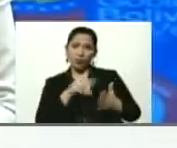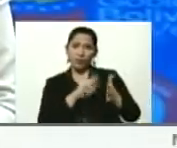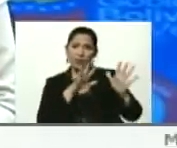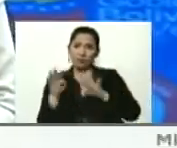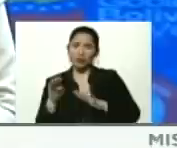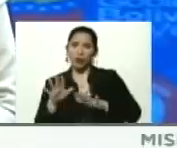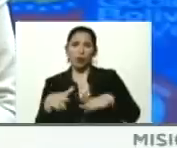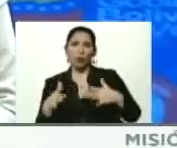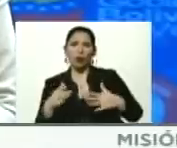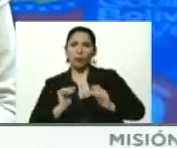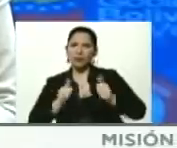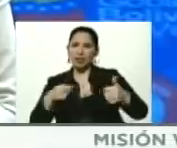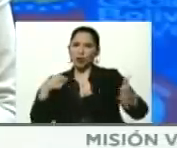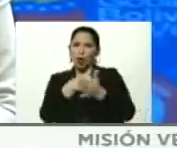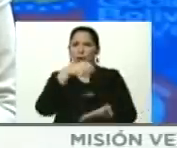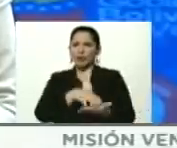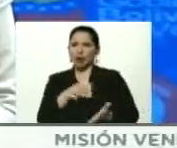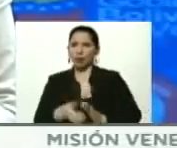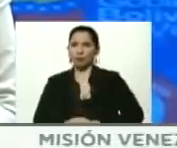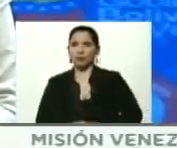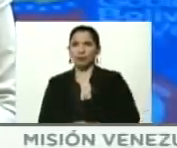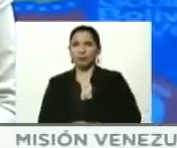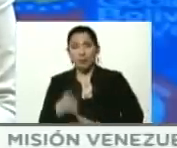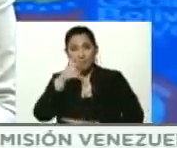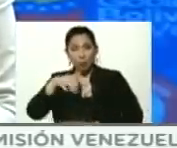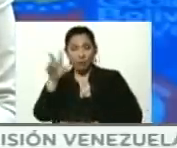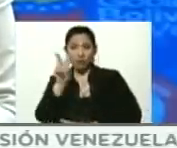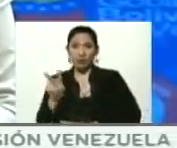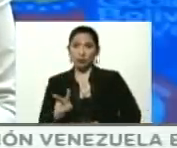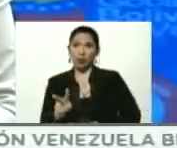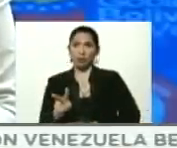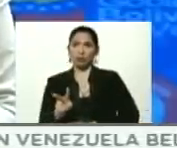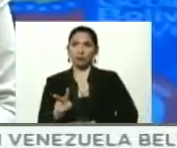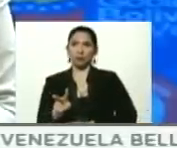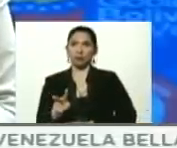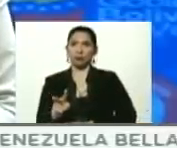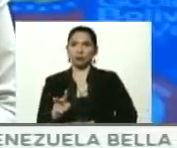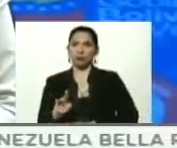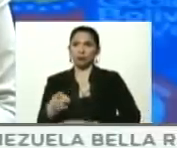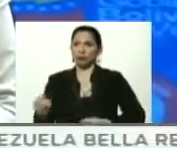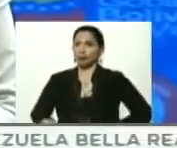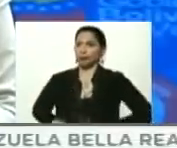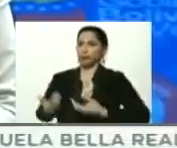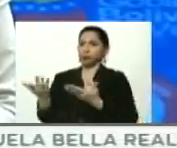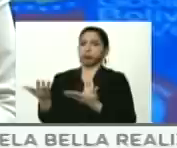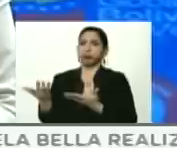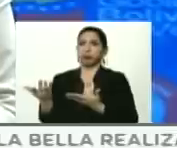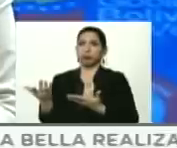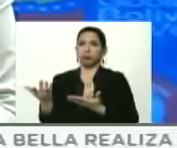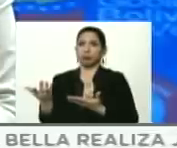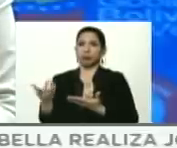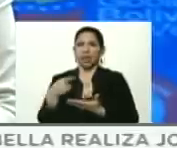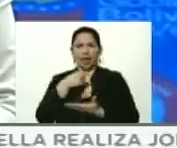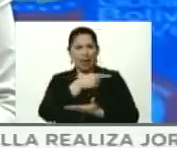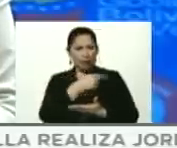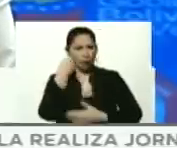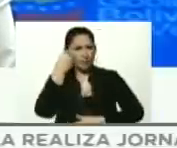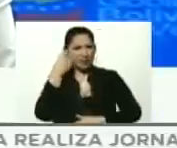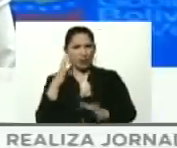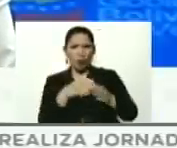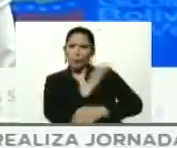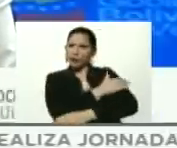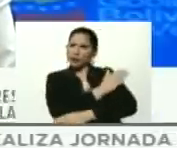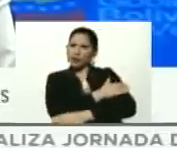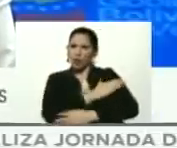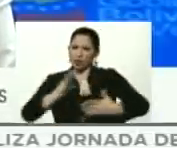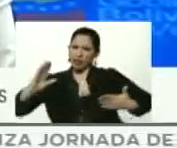dieron el golpe de Estado, el pueblo venezolano se iba a entregar. Ellos pensaban que derrocaban